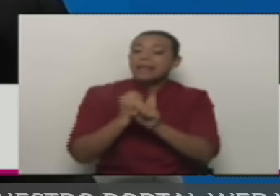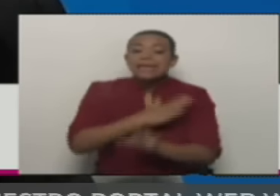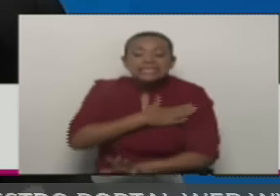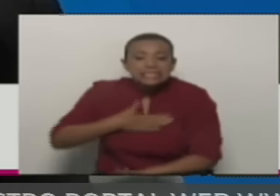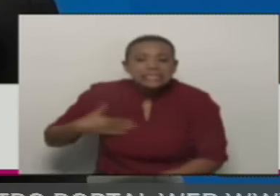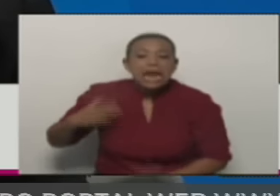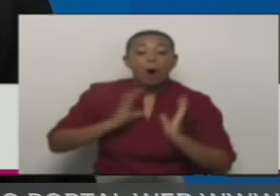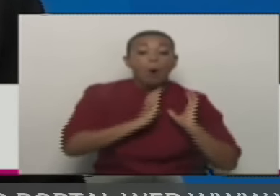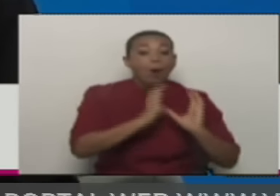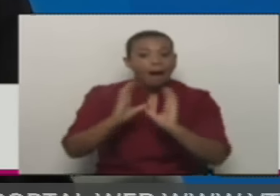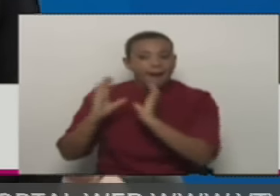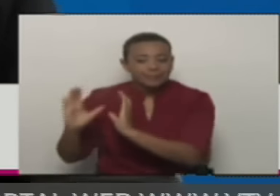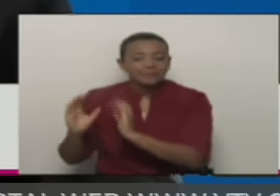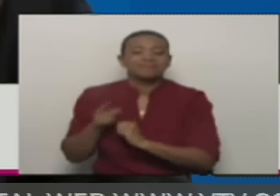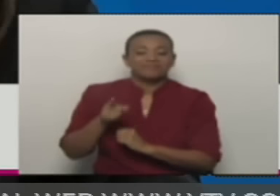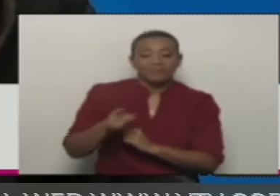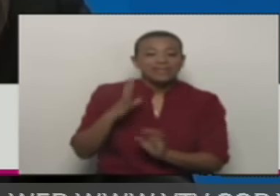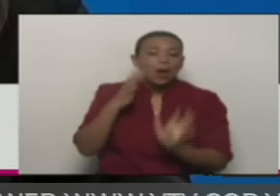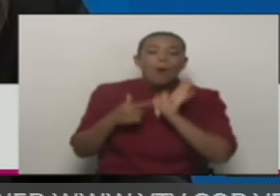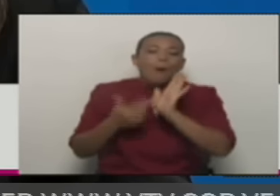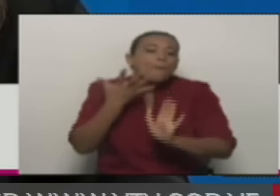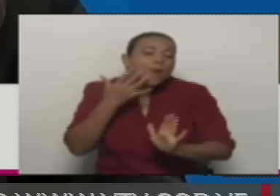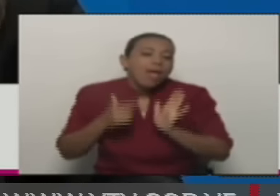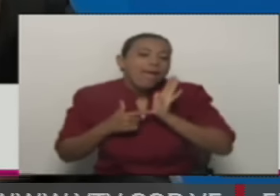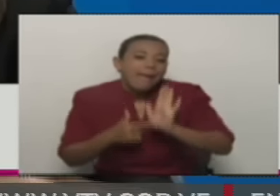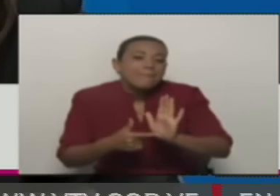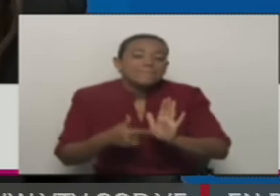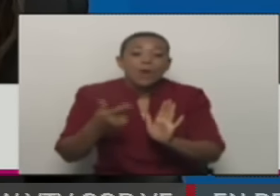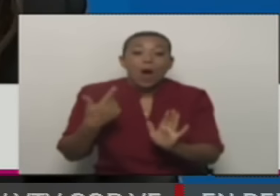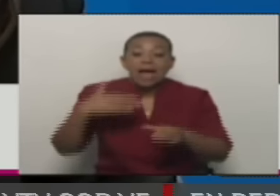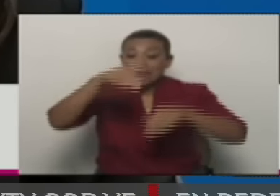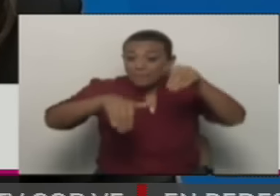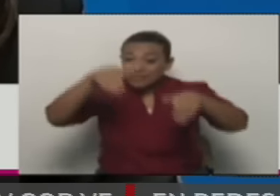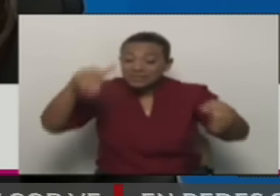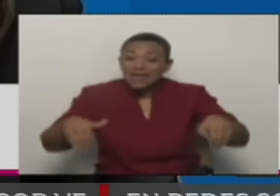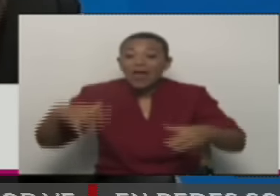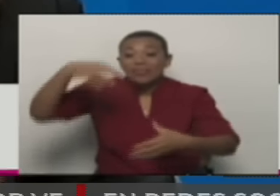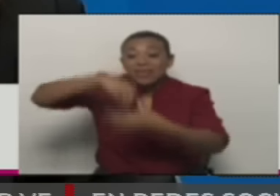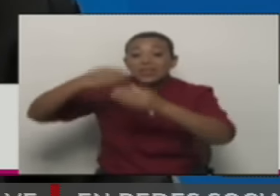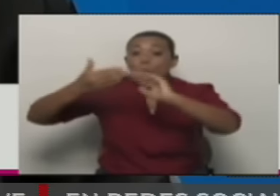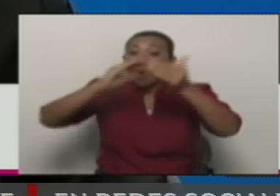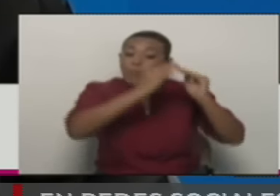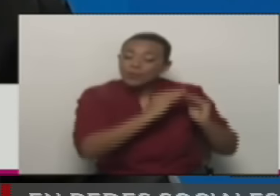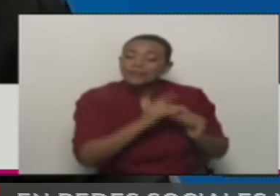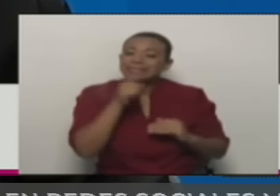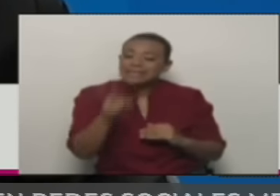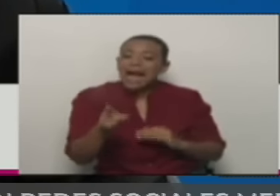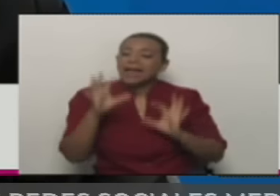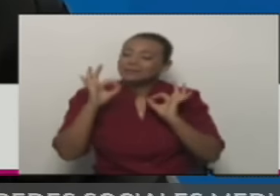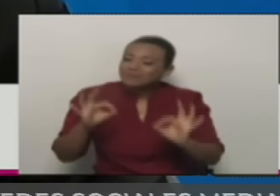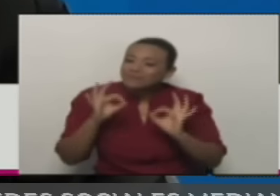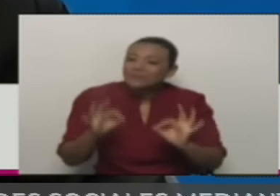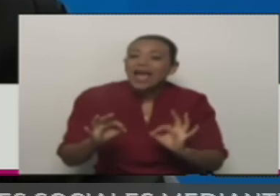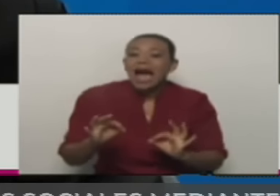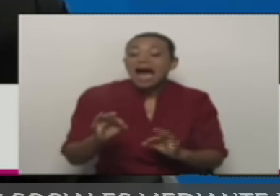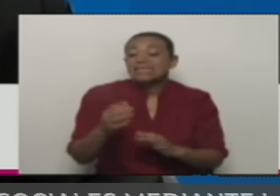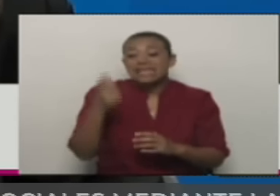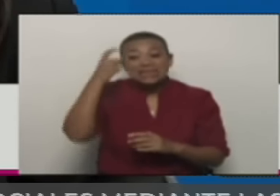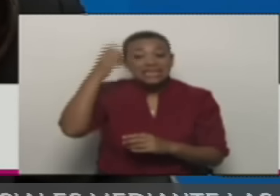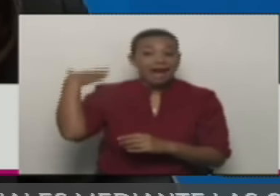sigue organizándose. Tal fue la respuesta ante las elecciones de los proyectos comunales justamente hace algunos